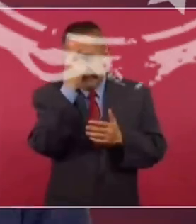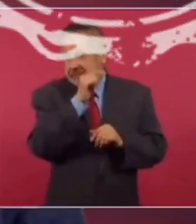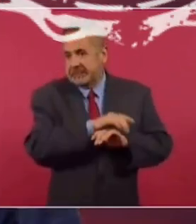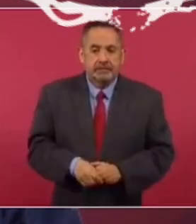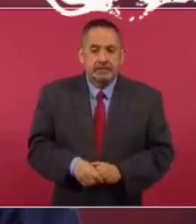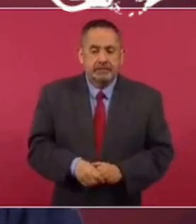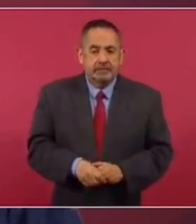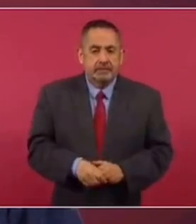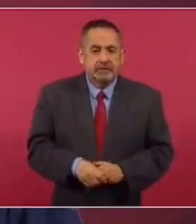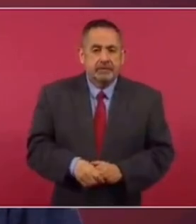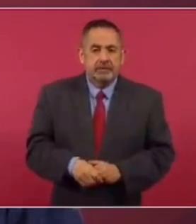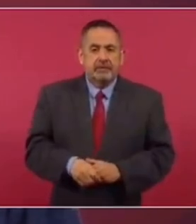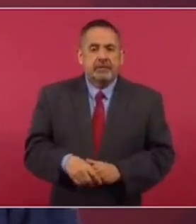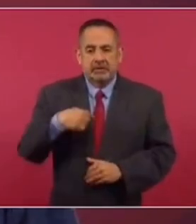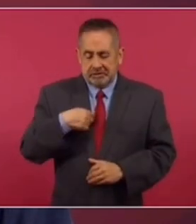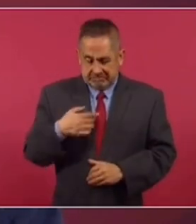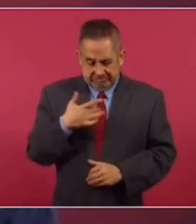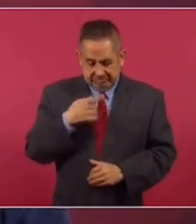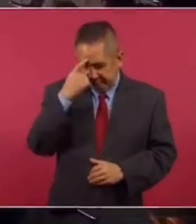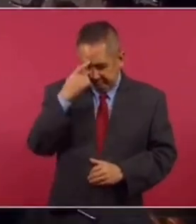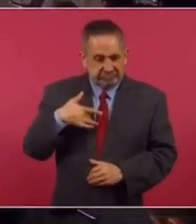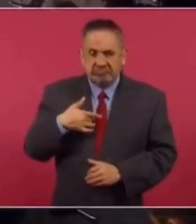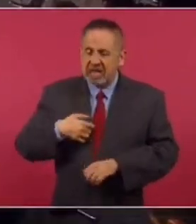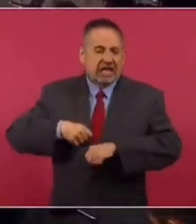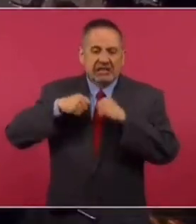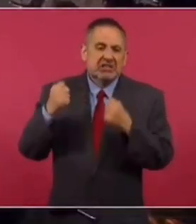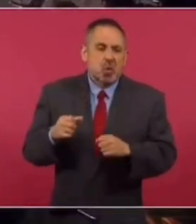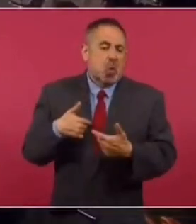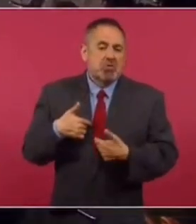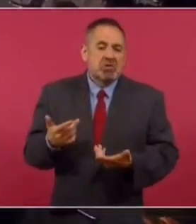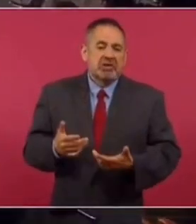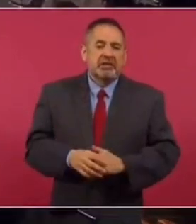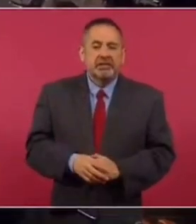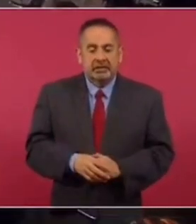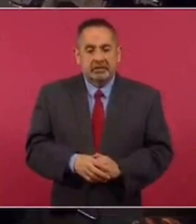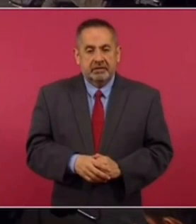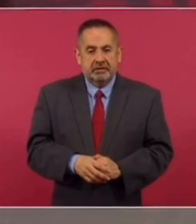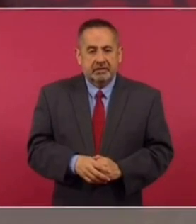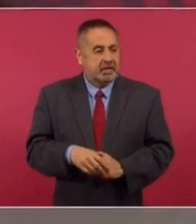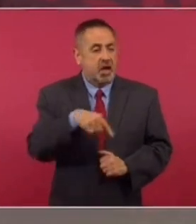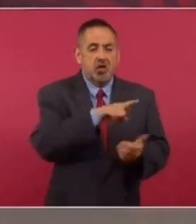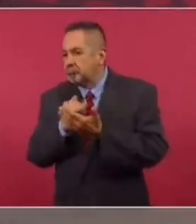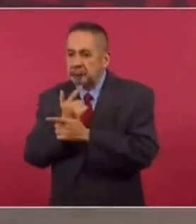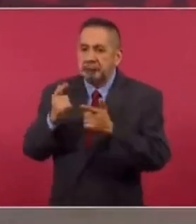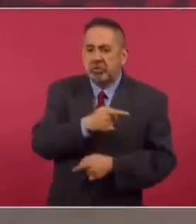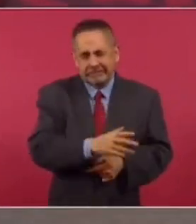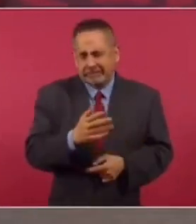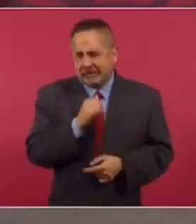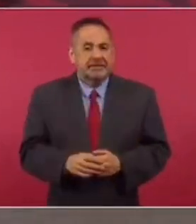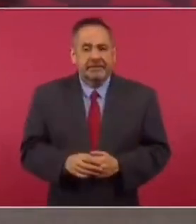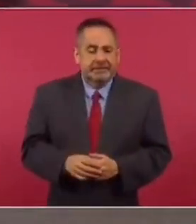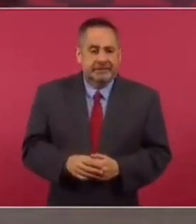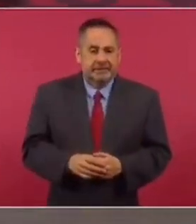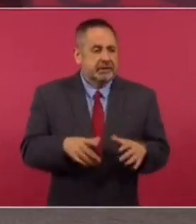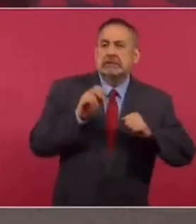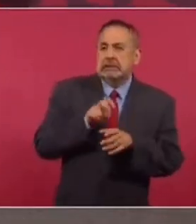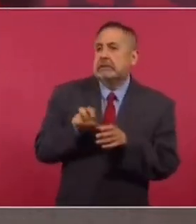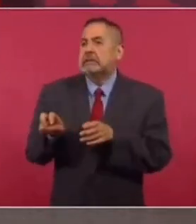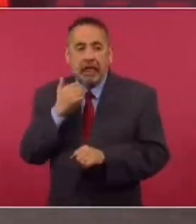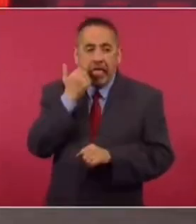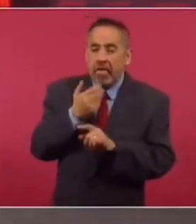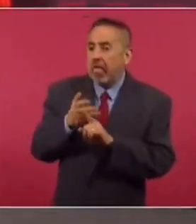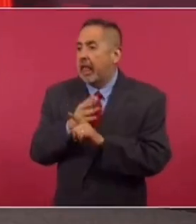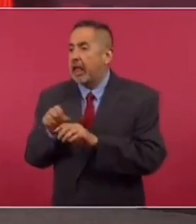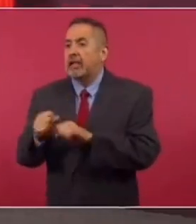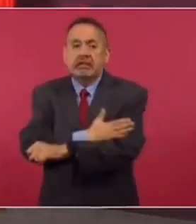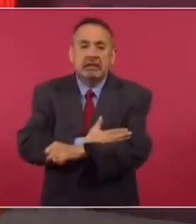Somos distintos. Yo estoy absolutamente seguro que no tienen vocación democrática, real. Son acomodaticios,